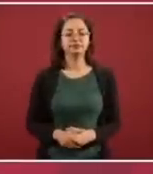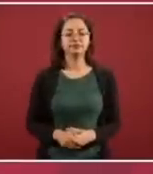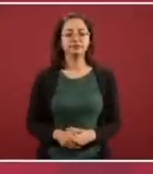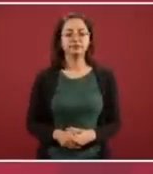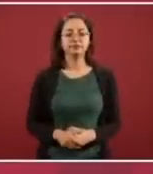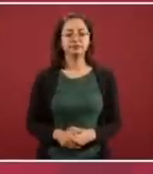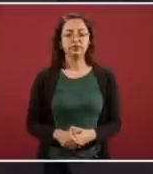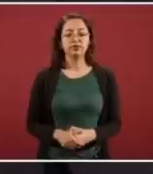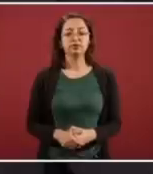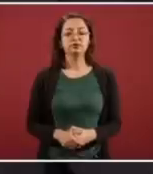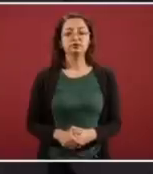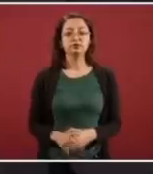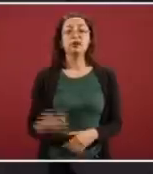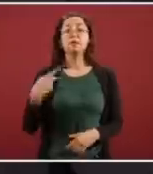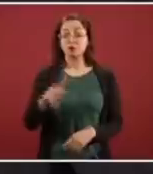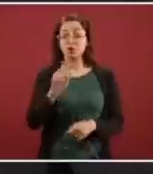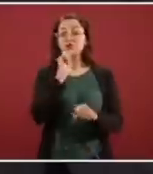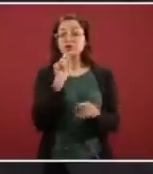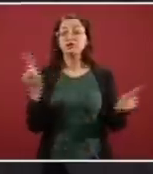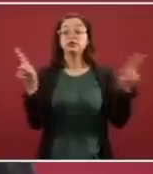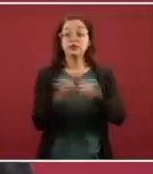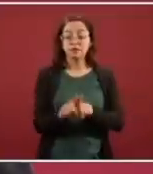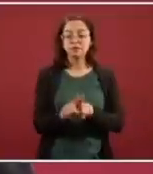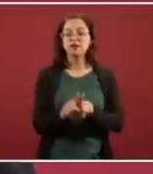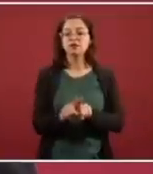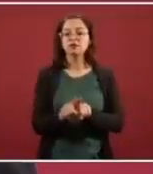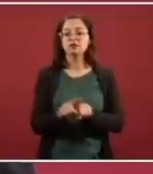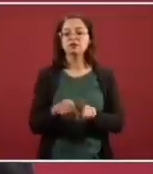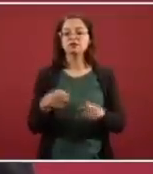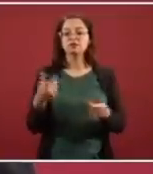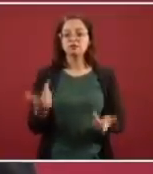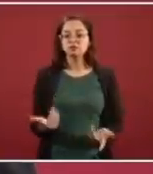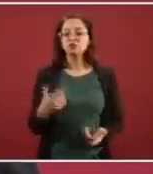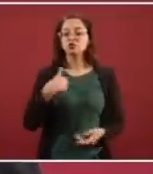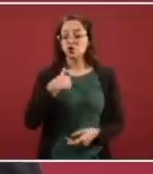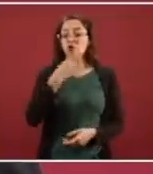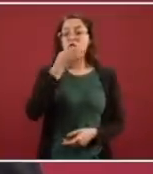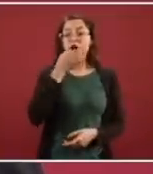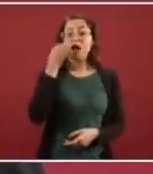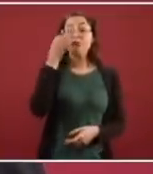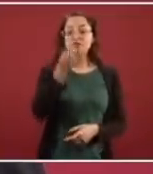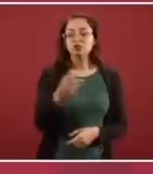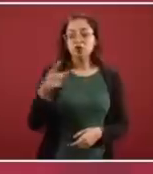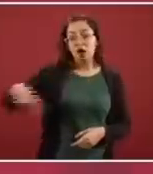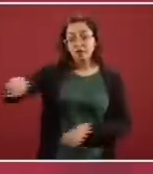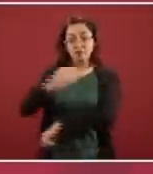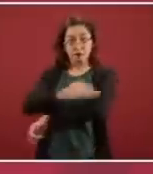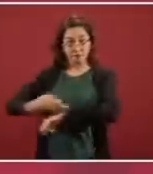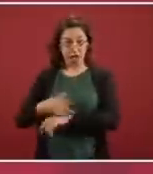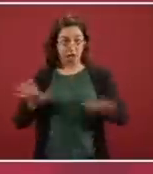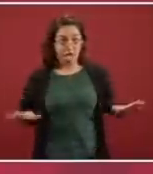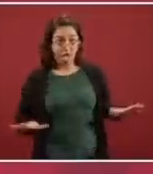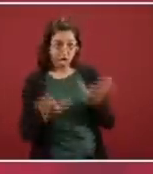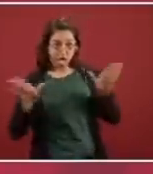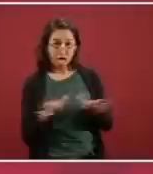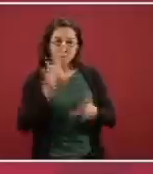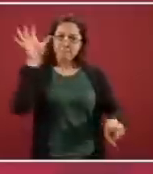Pero aquí también aclaro, estoy seguro que esto no tuvo que ver con la familia Zapata,